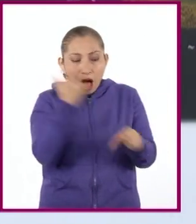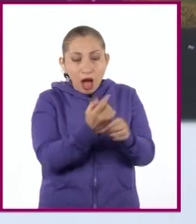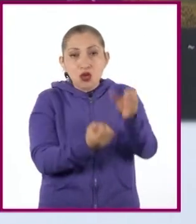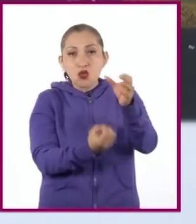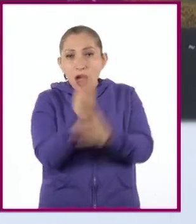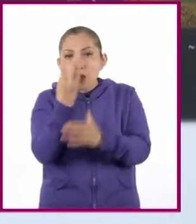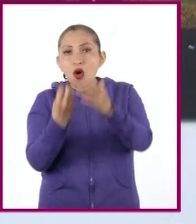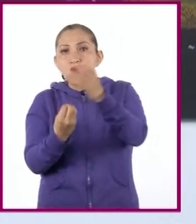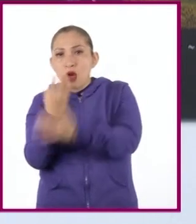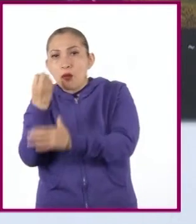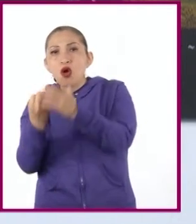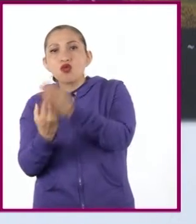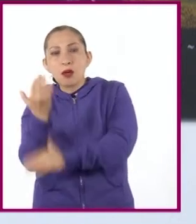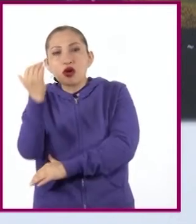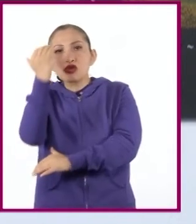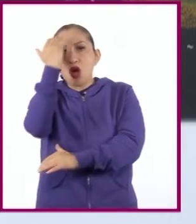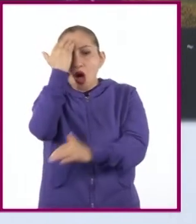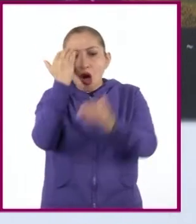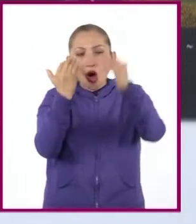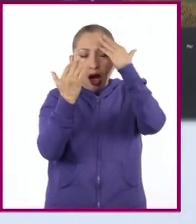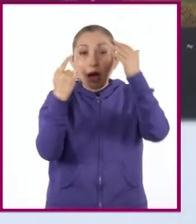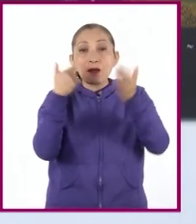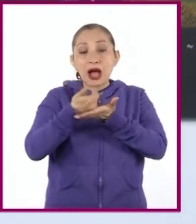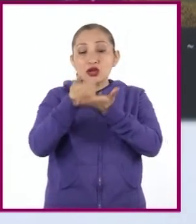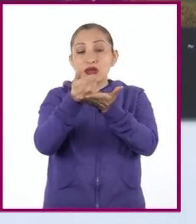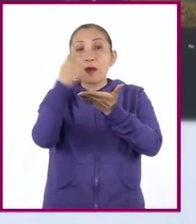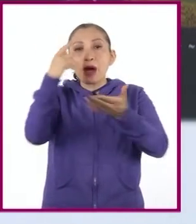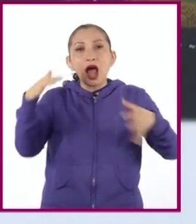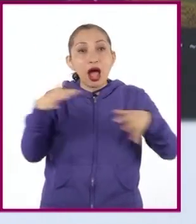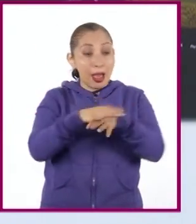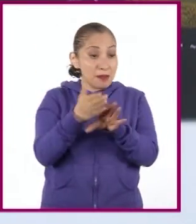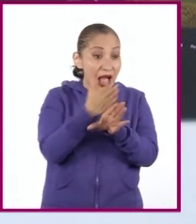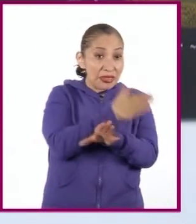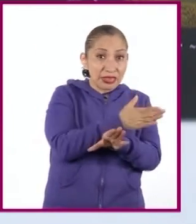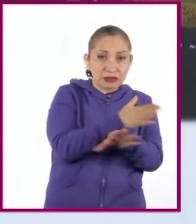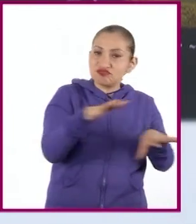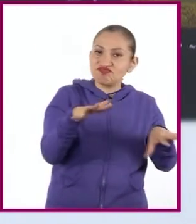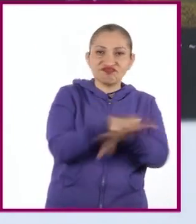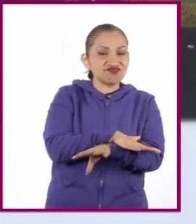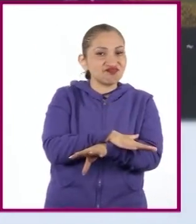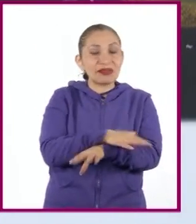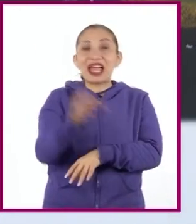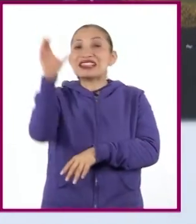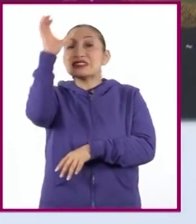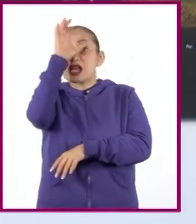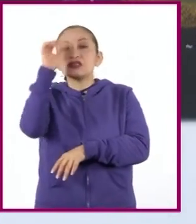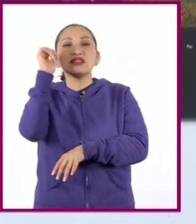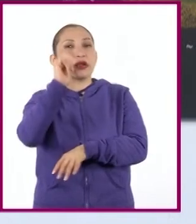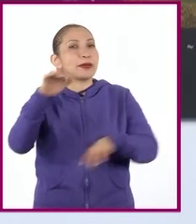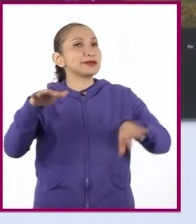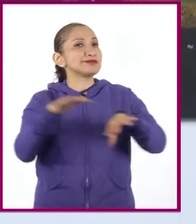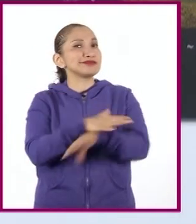nuevos conocimientos que vienen a revolucionar lo que sabemos. La ciencia está en